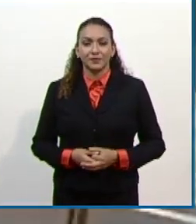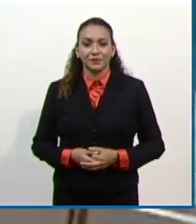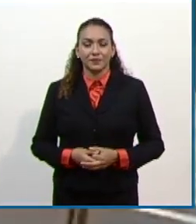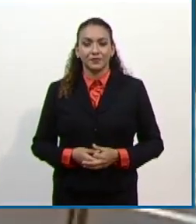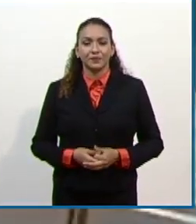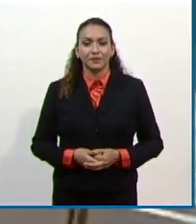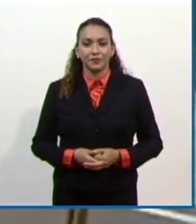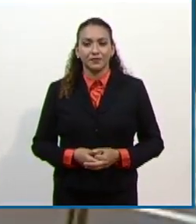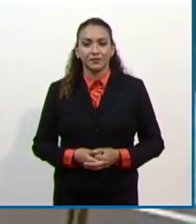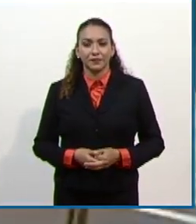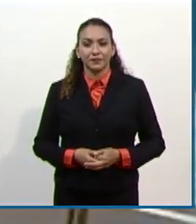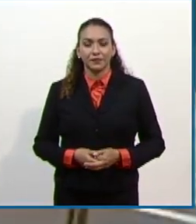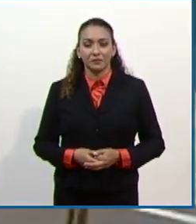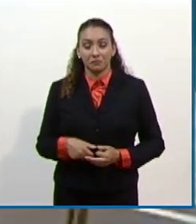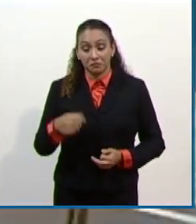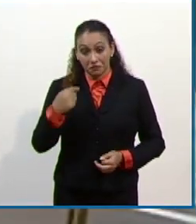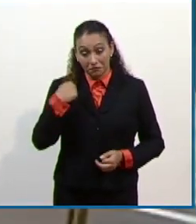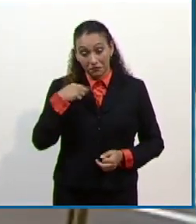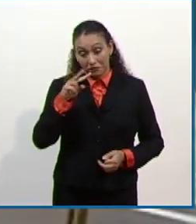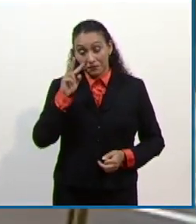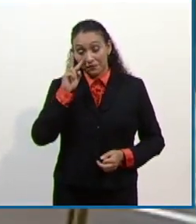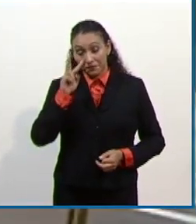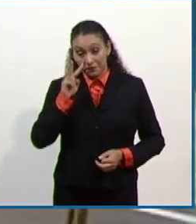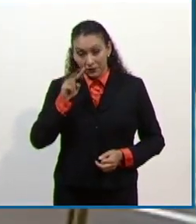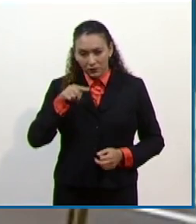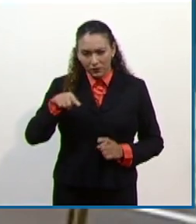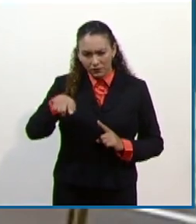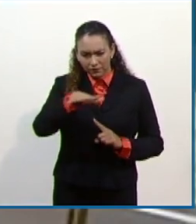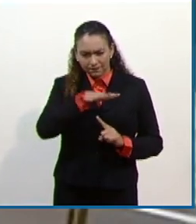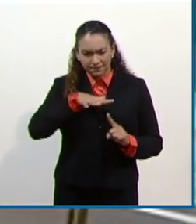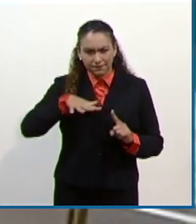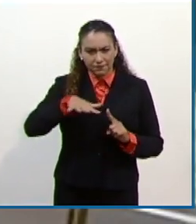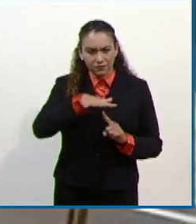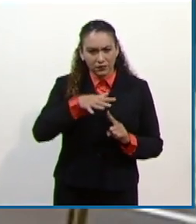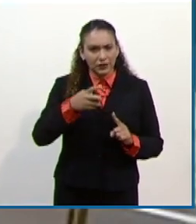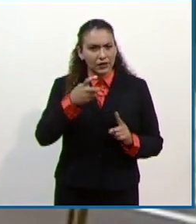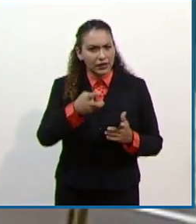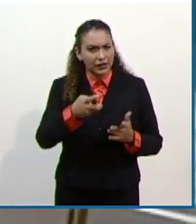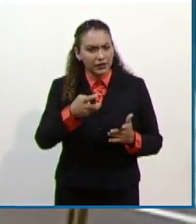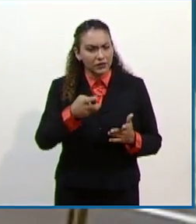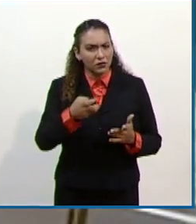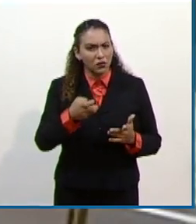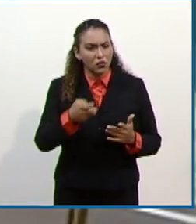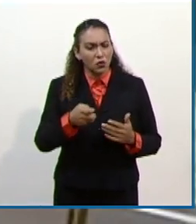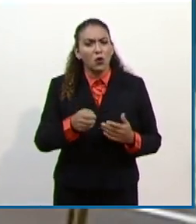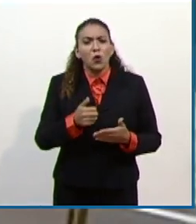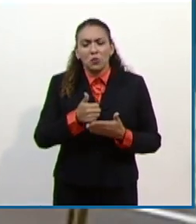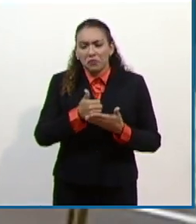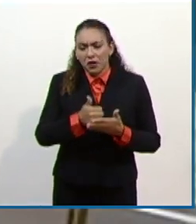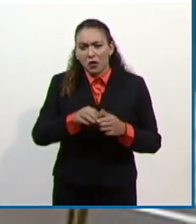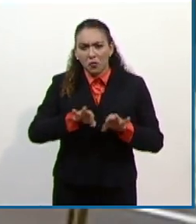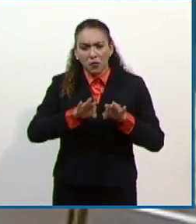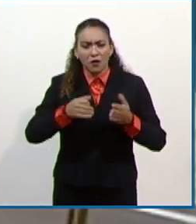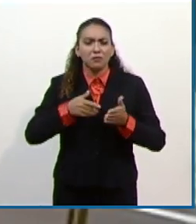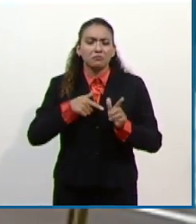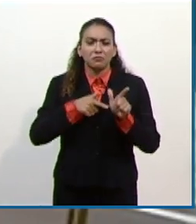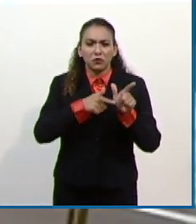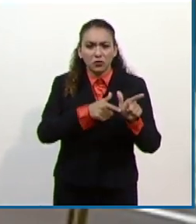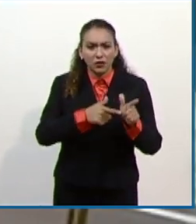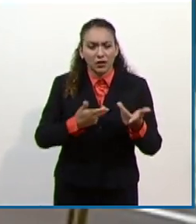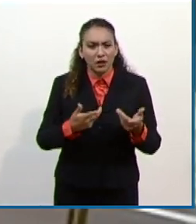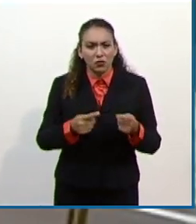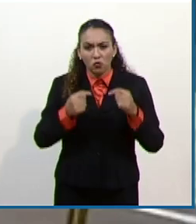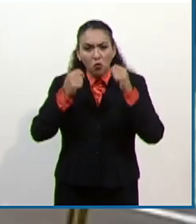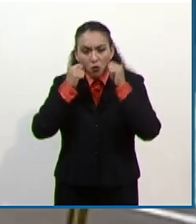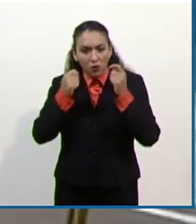Considero que la austeridad puede conciliarse adecuadamente sin poner en riesgo la estabilidad laboral,